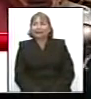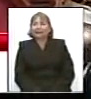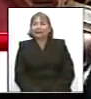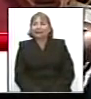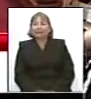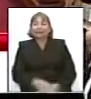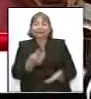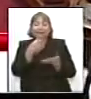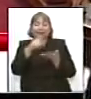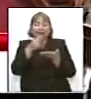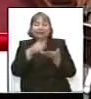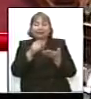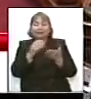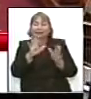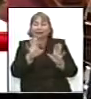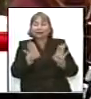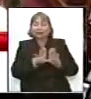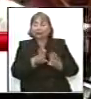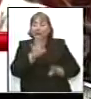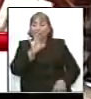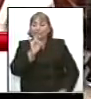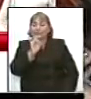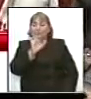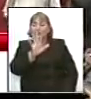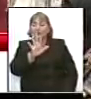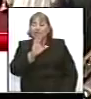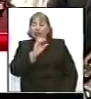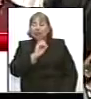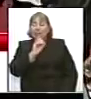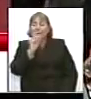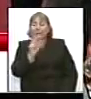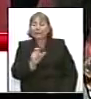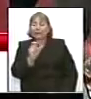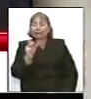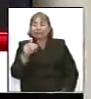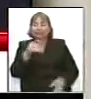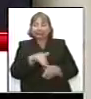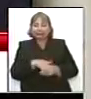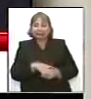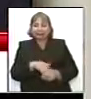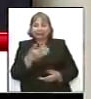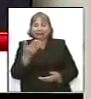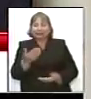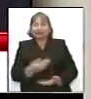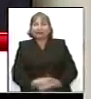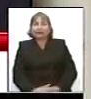Han registrado su asistencia 75 señores congresistas al voto.